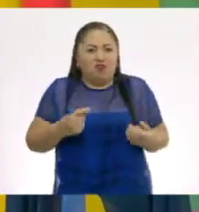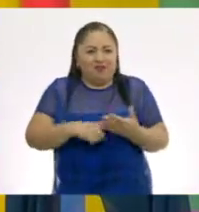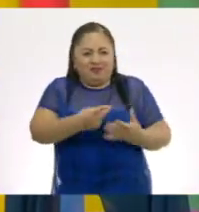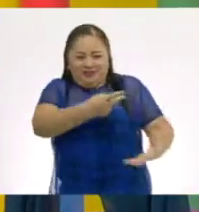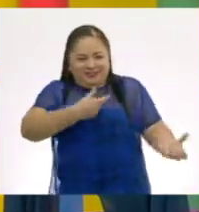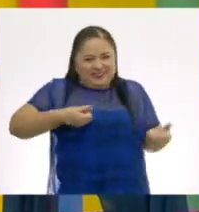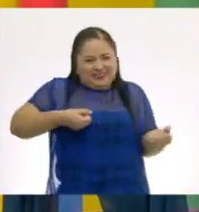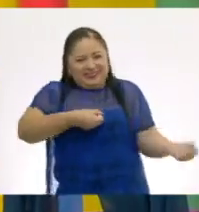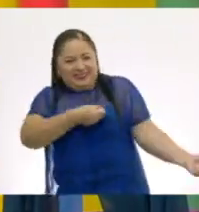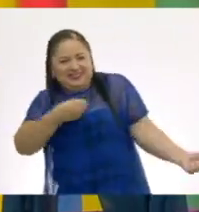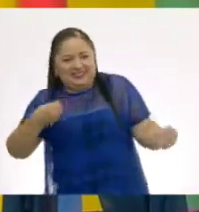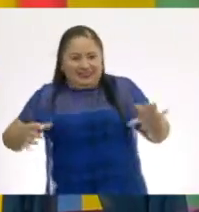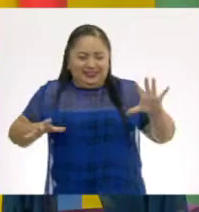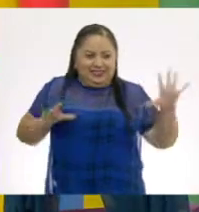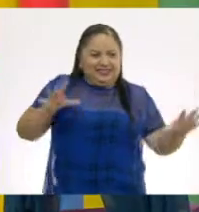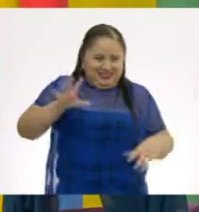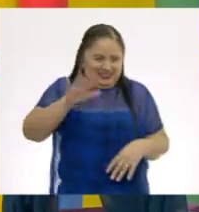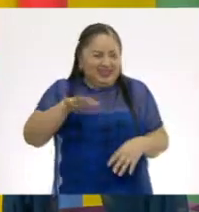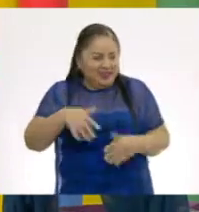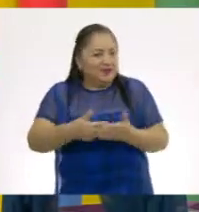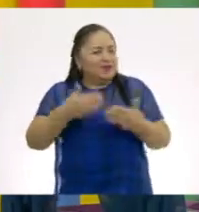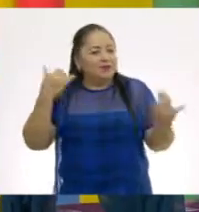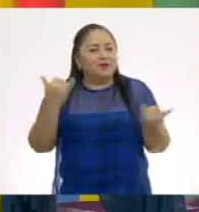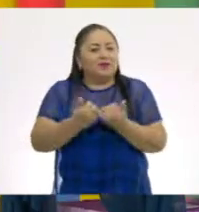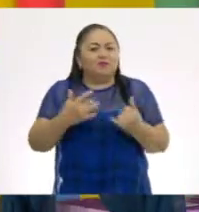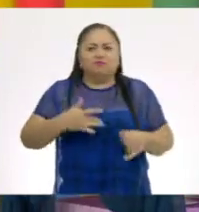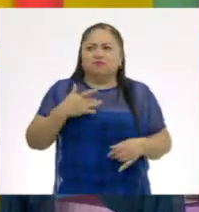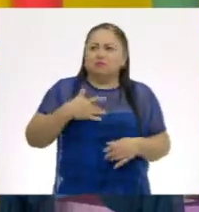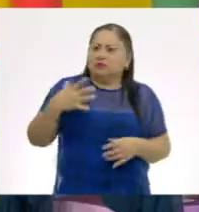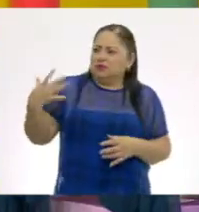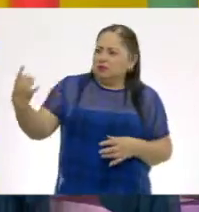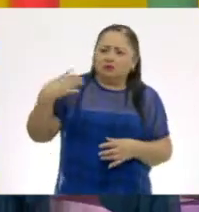la fuerza resistencia, ¿no? Como si algo se pusiera a